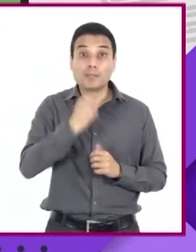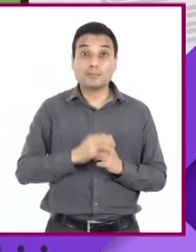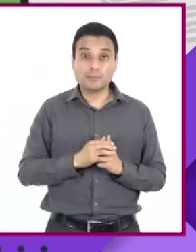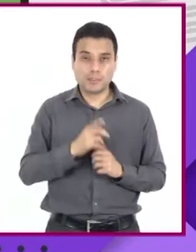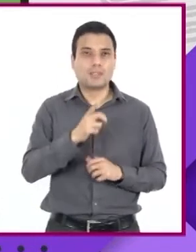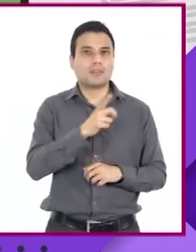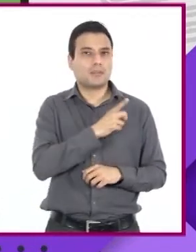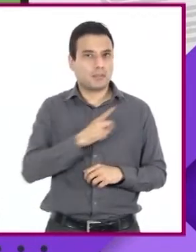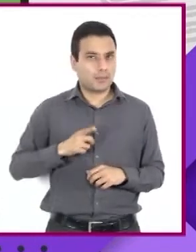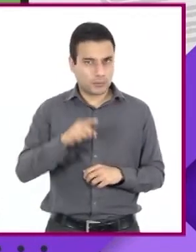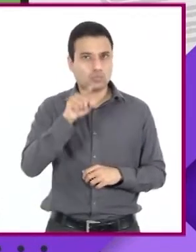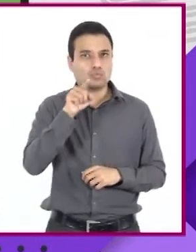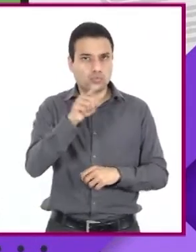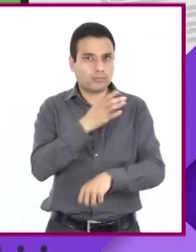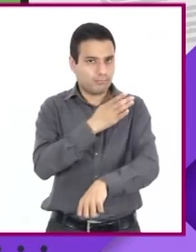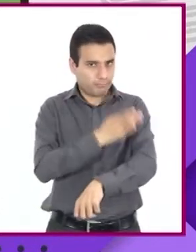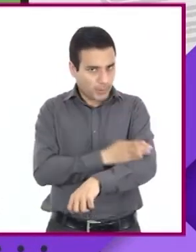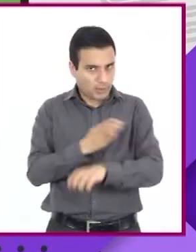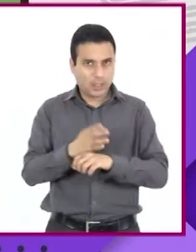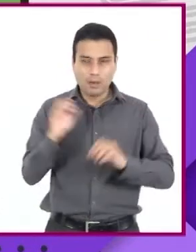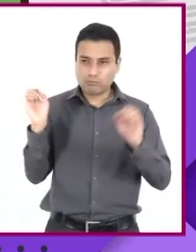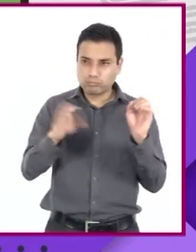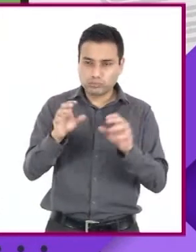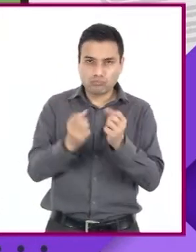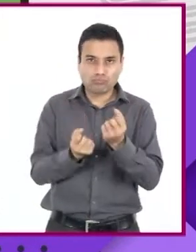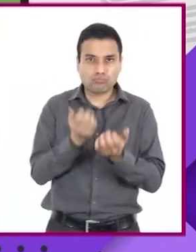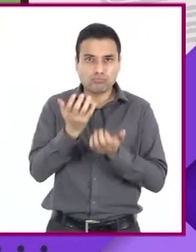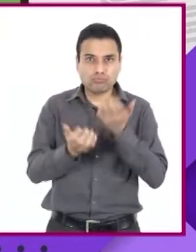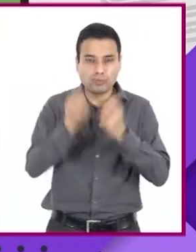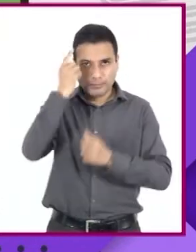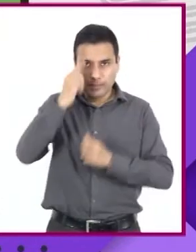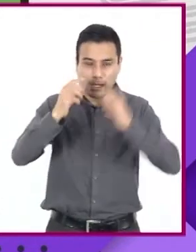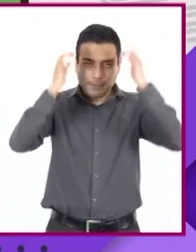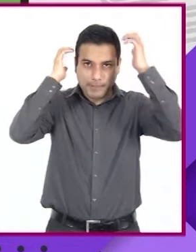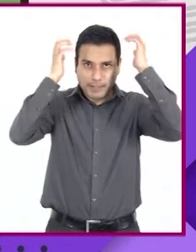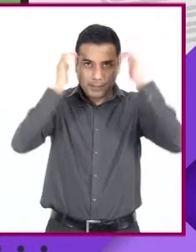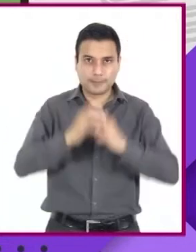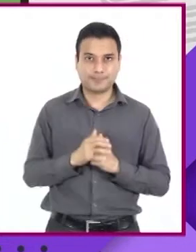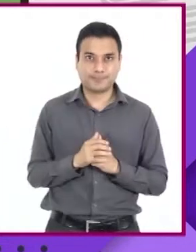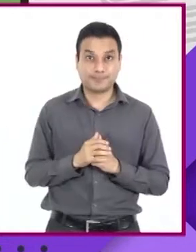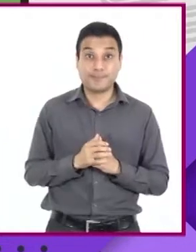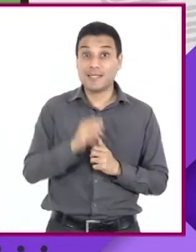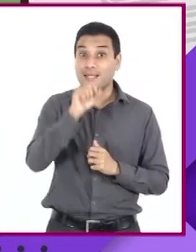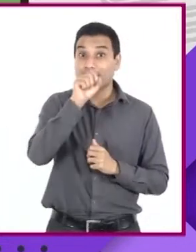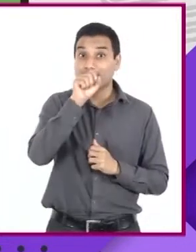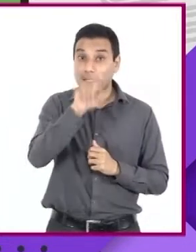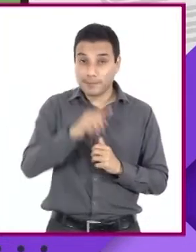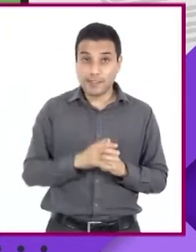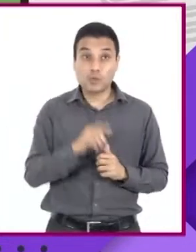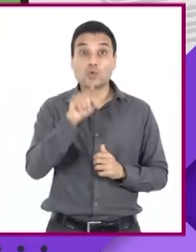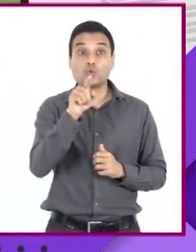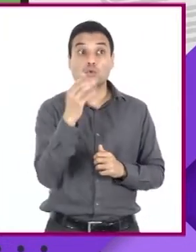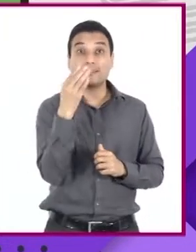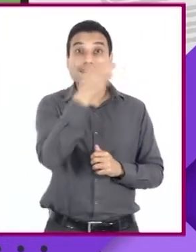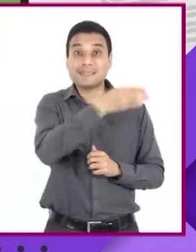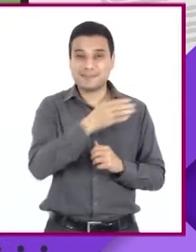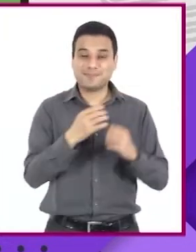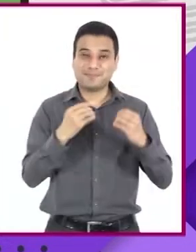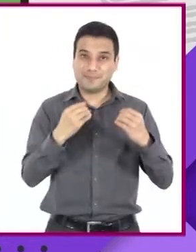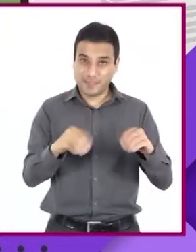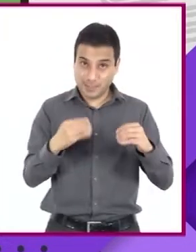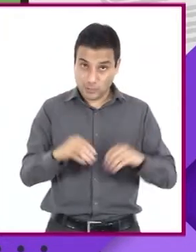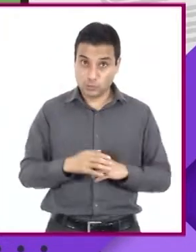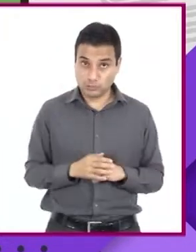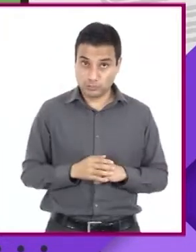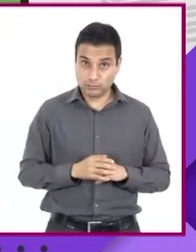leña para calentar el agua con la que nos vamos a bañar. Además, debes ir al mercado después de la escuela